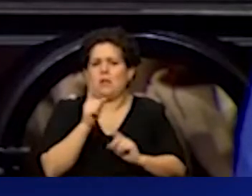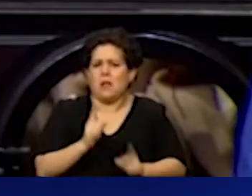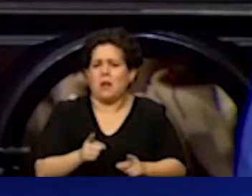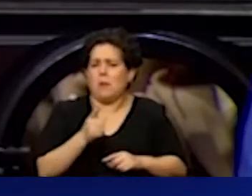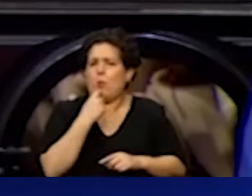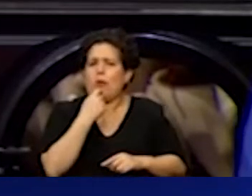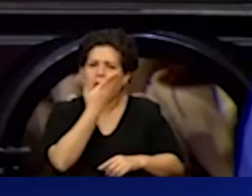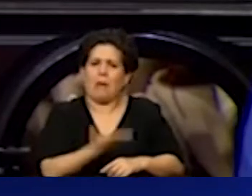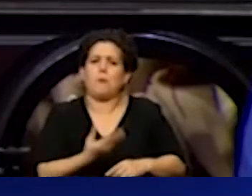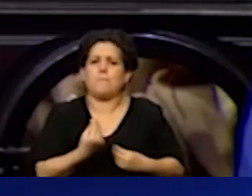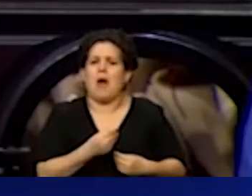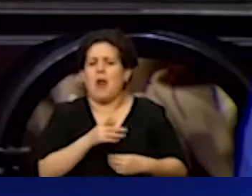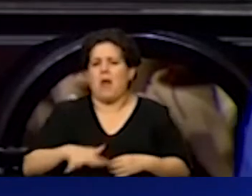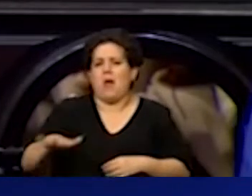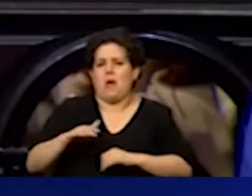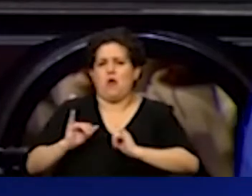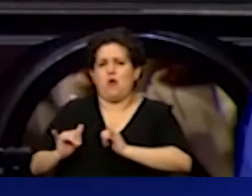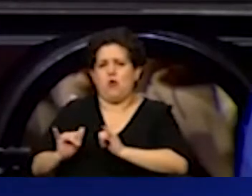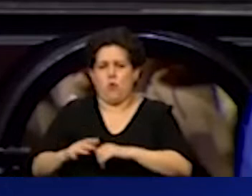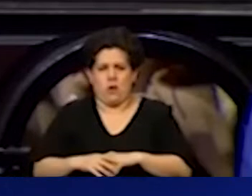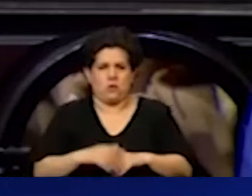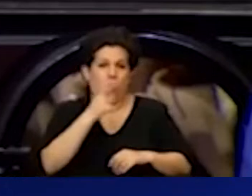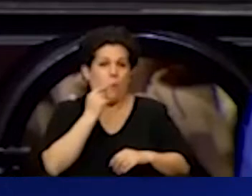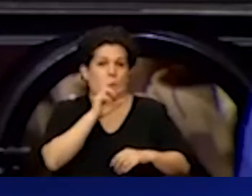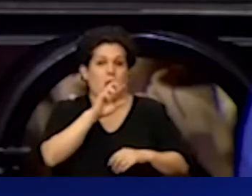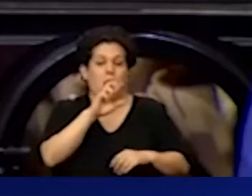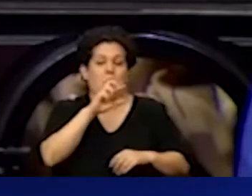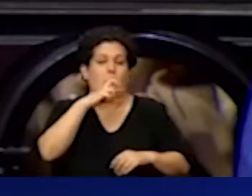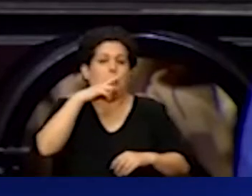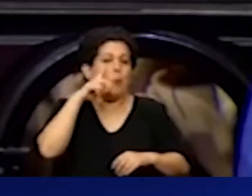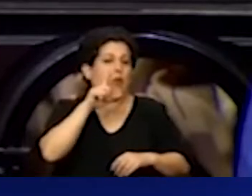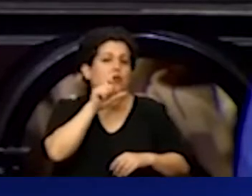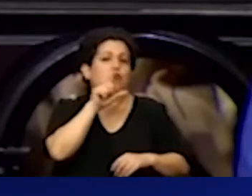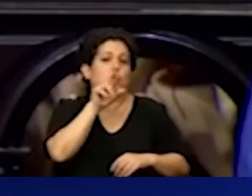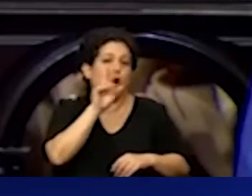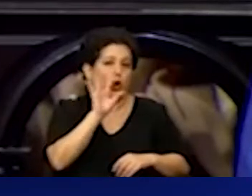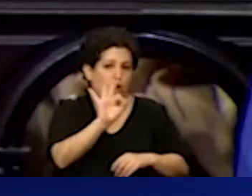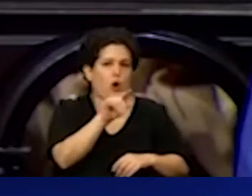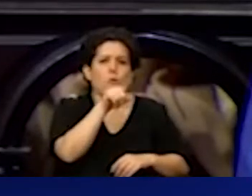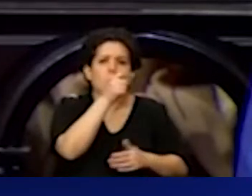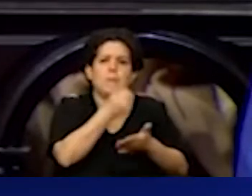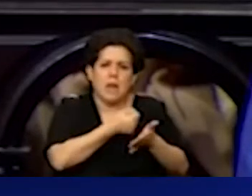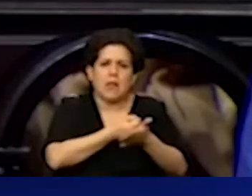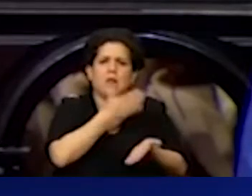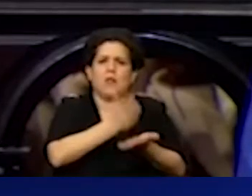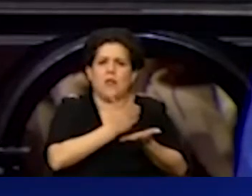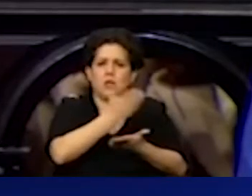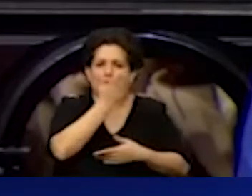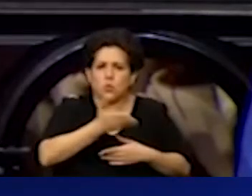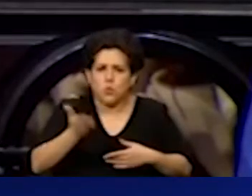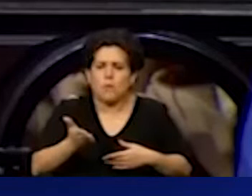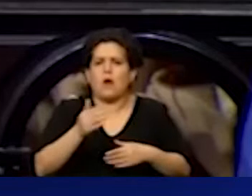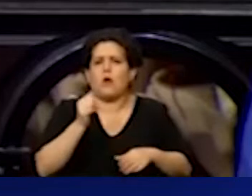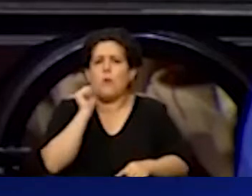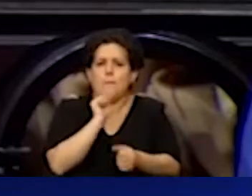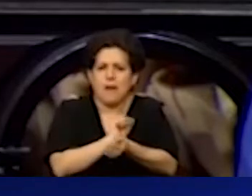para nuestros jóvenes. Victorio Paulón fue además militante de los derechos humanos, fue preso